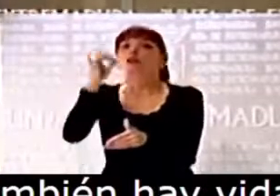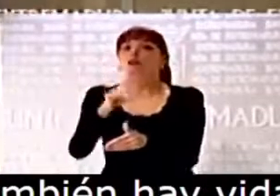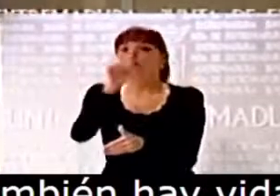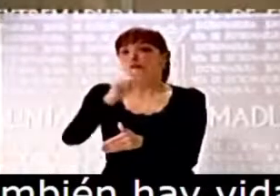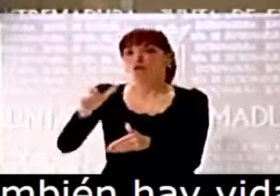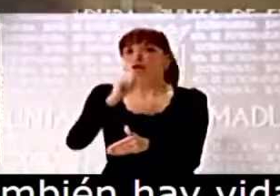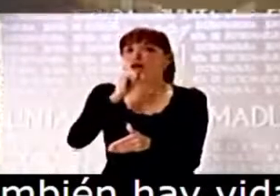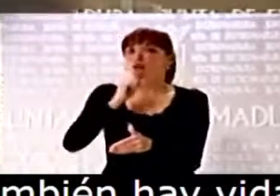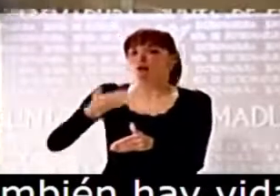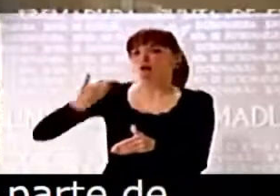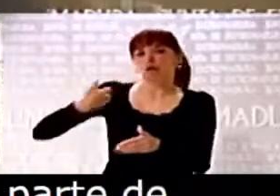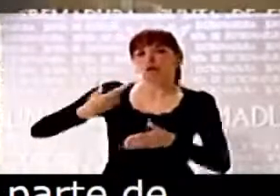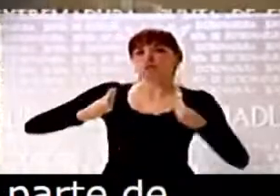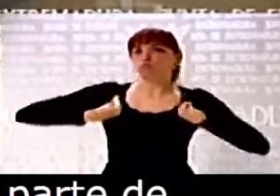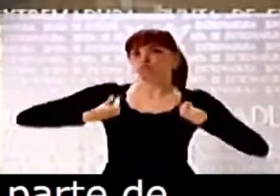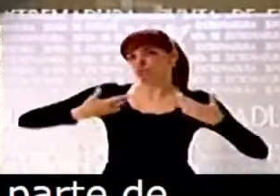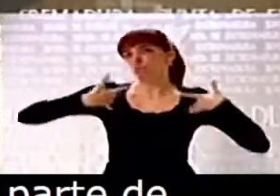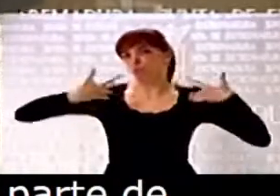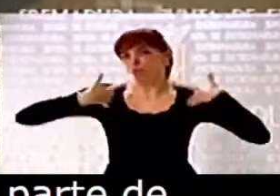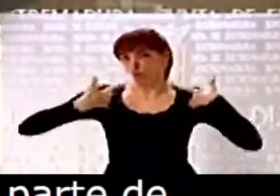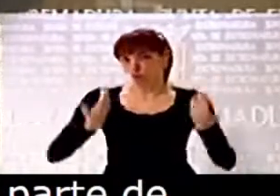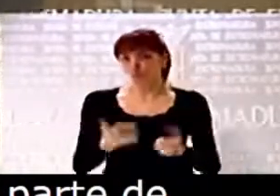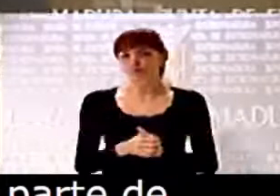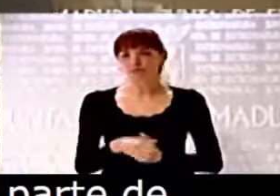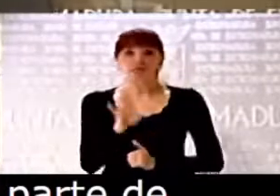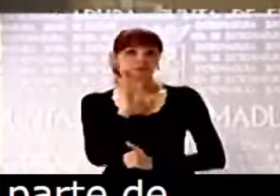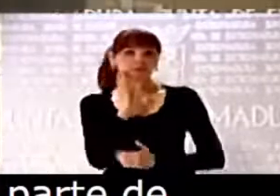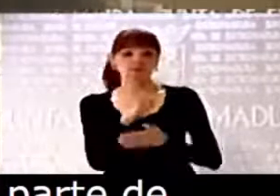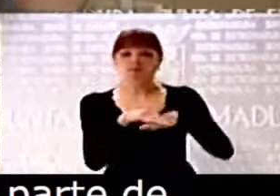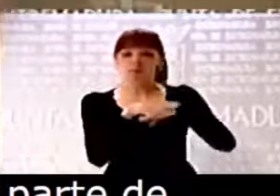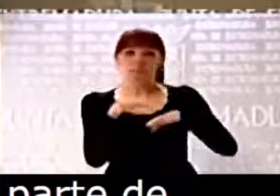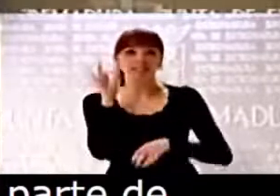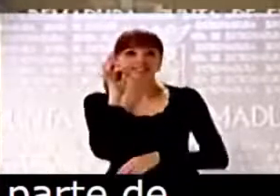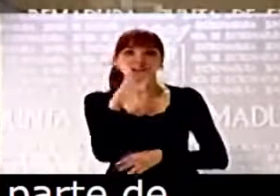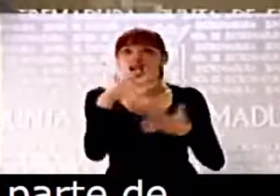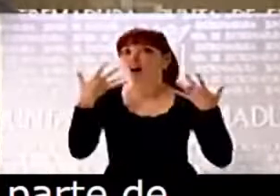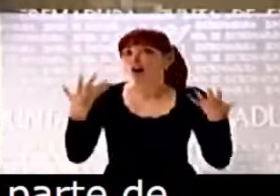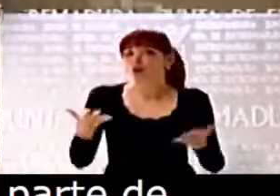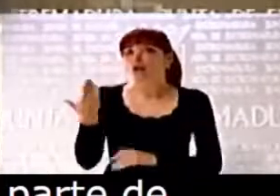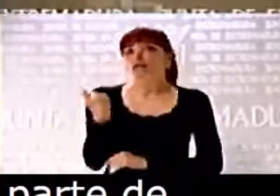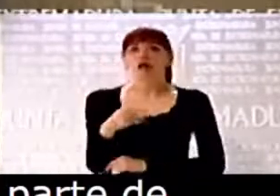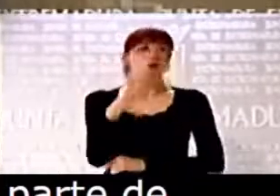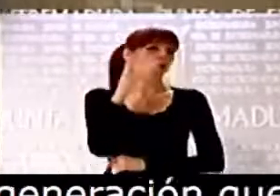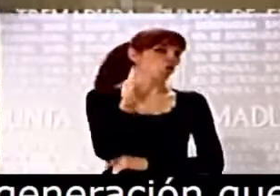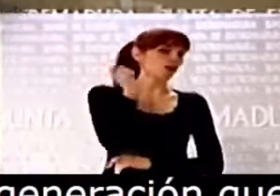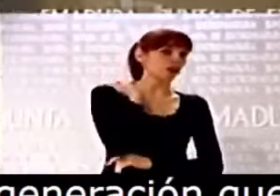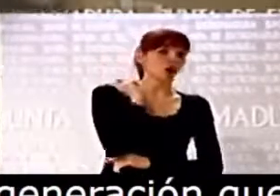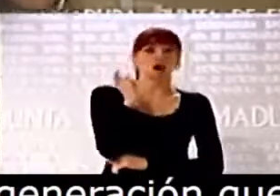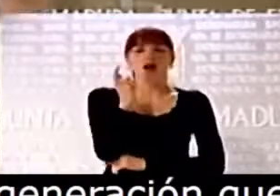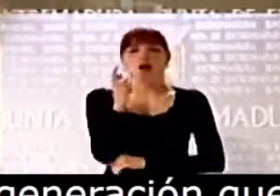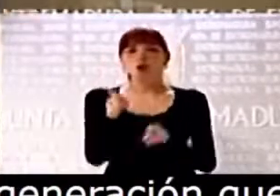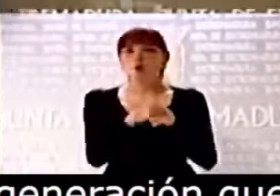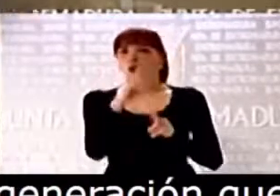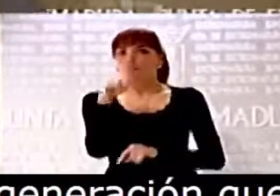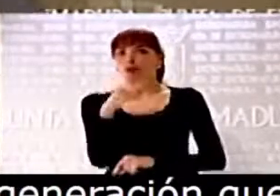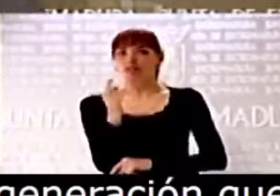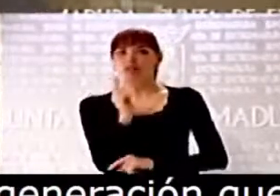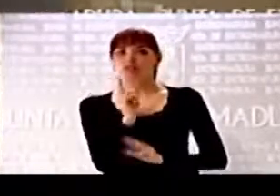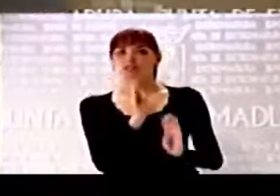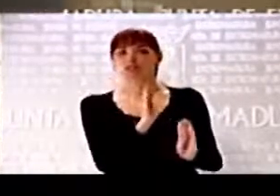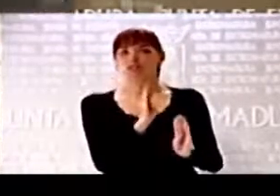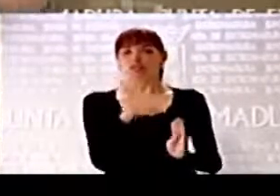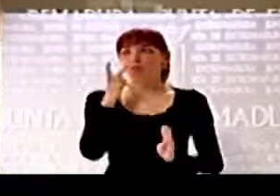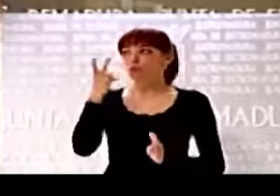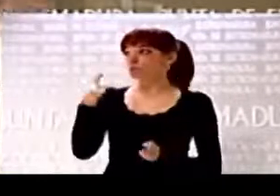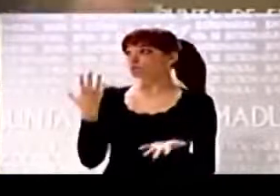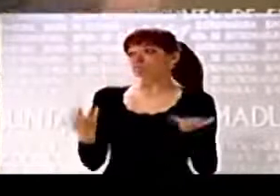dado todo, ¿no? Y hablábamos antes con la ministra, pues que ahora ya se están jubilando personas que vieron como sus padres pues no esperaban